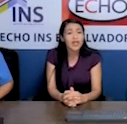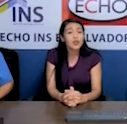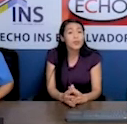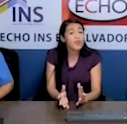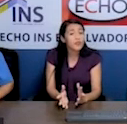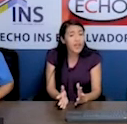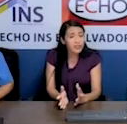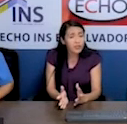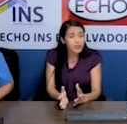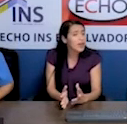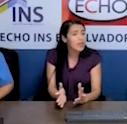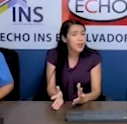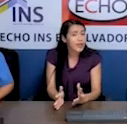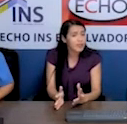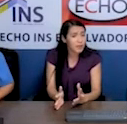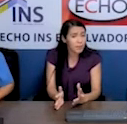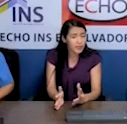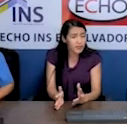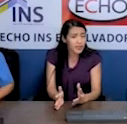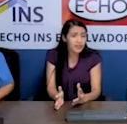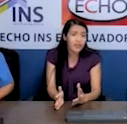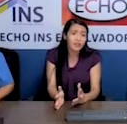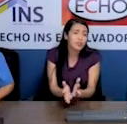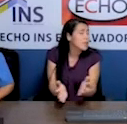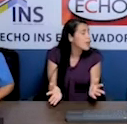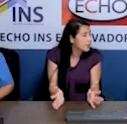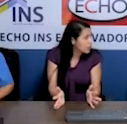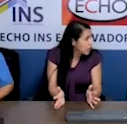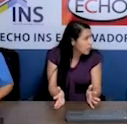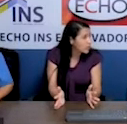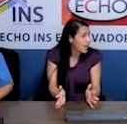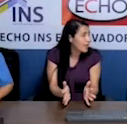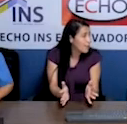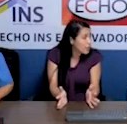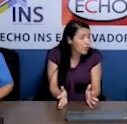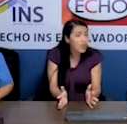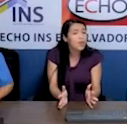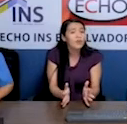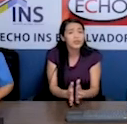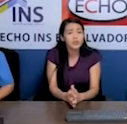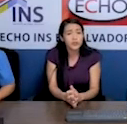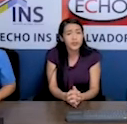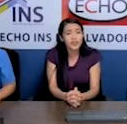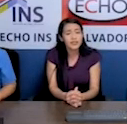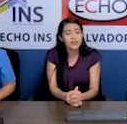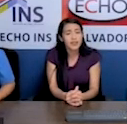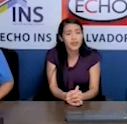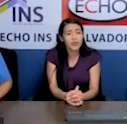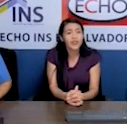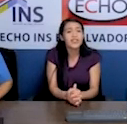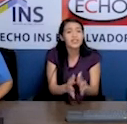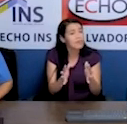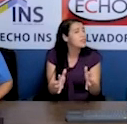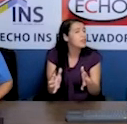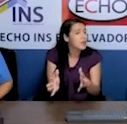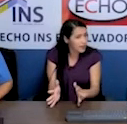electrolitos. Los bifosfonatos para hipercalcemia persistente no siempre los tenemos a la mano. Por eso es muy